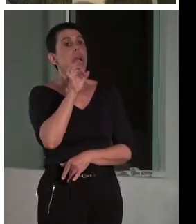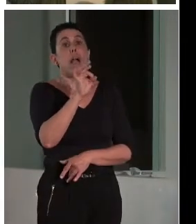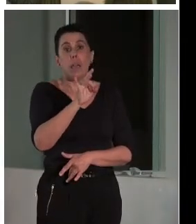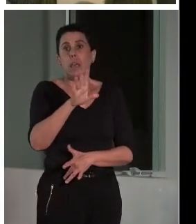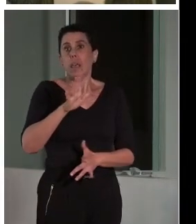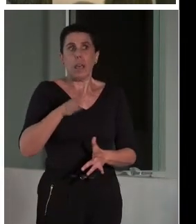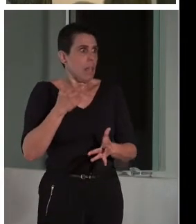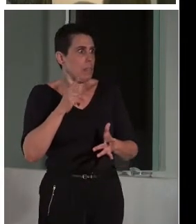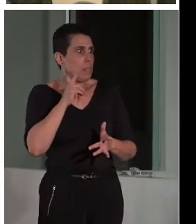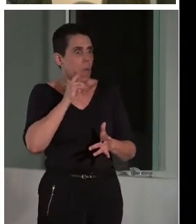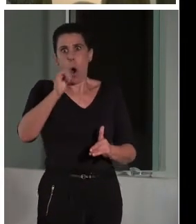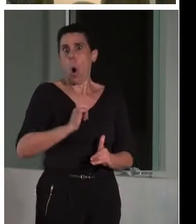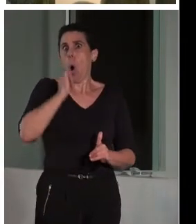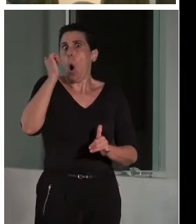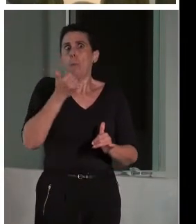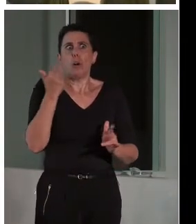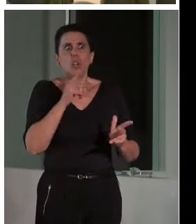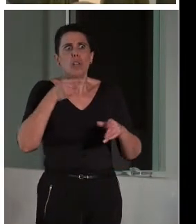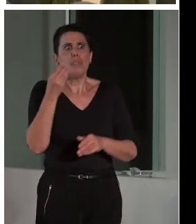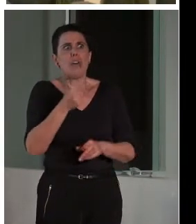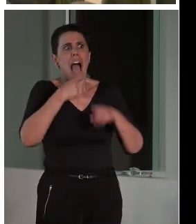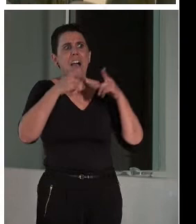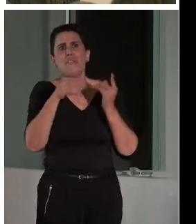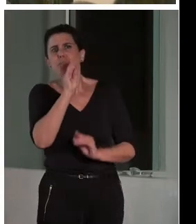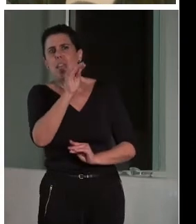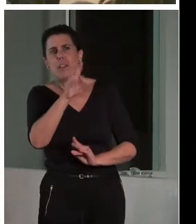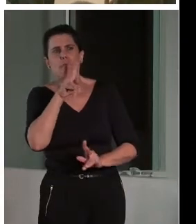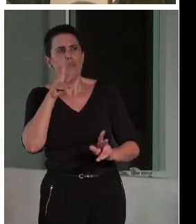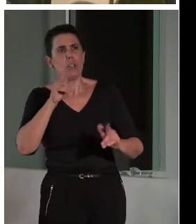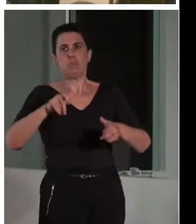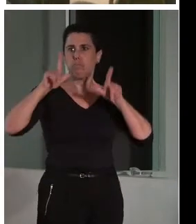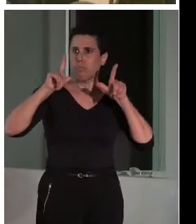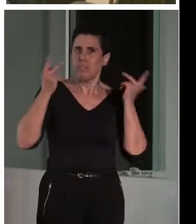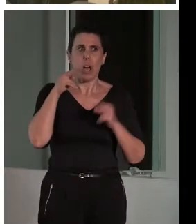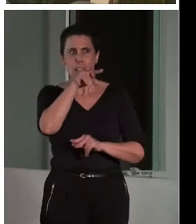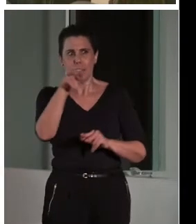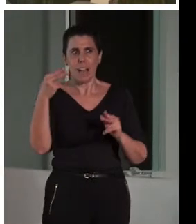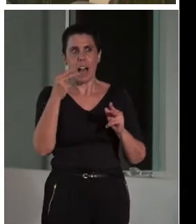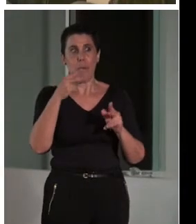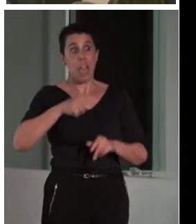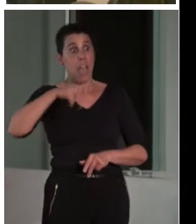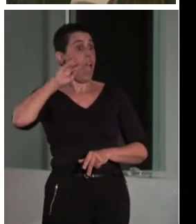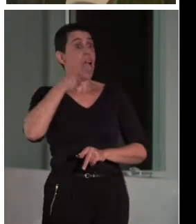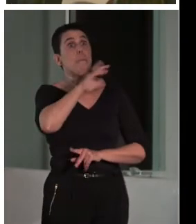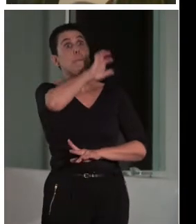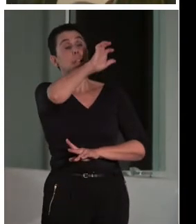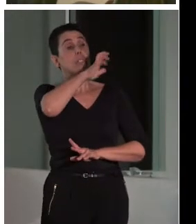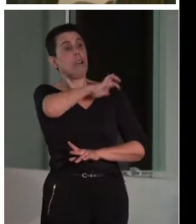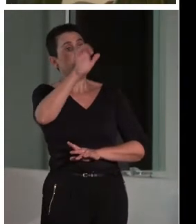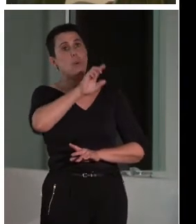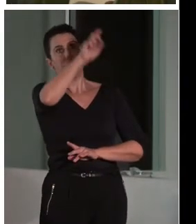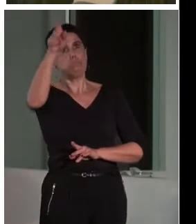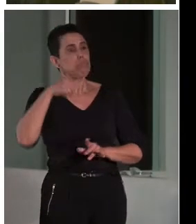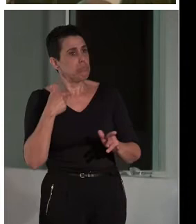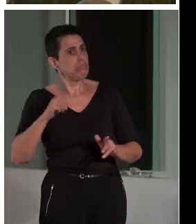visibilizar vuestros bienes para visibilizar los sitios para compartir con otros expertos de europa asimismo siempre